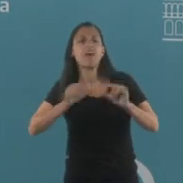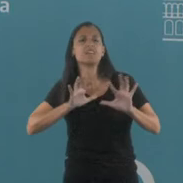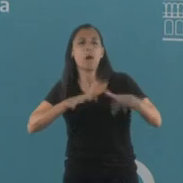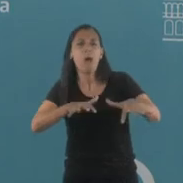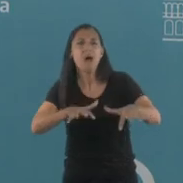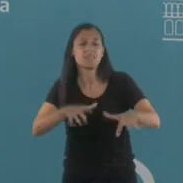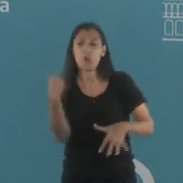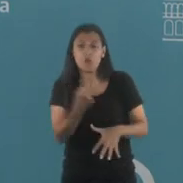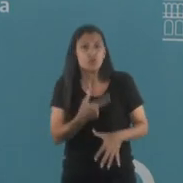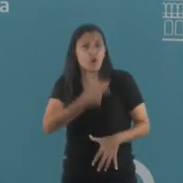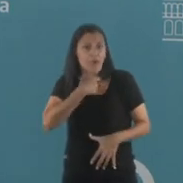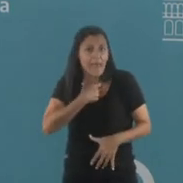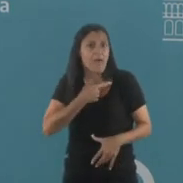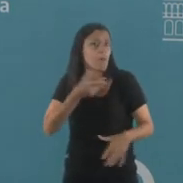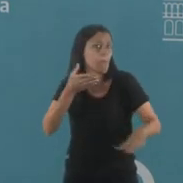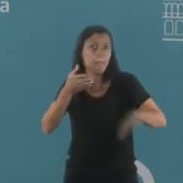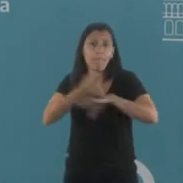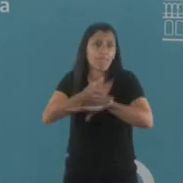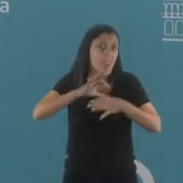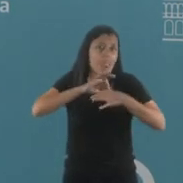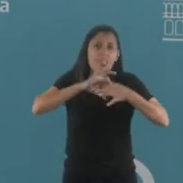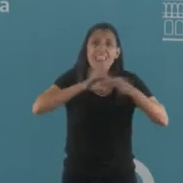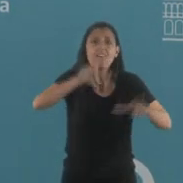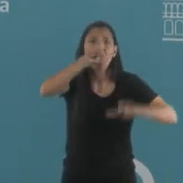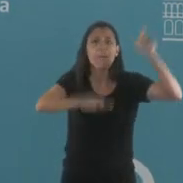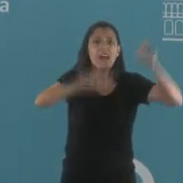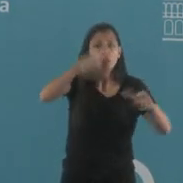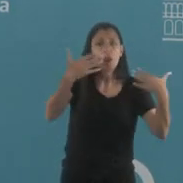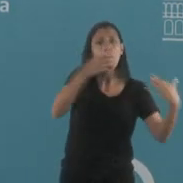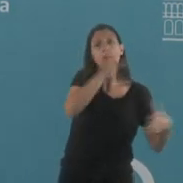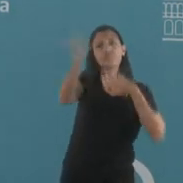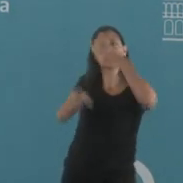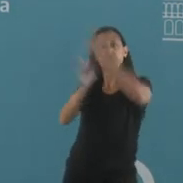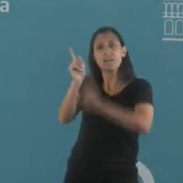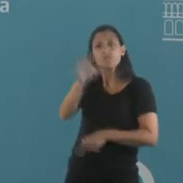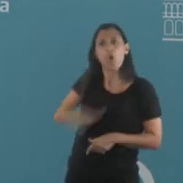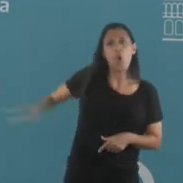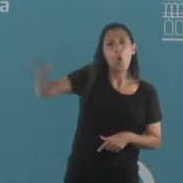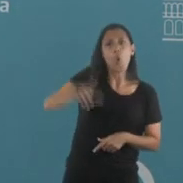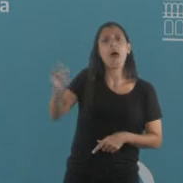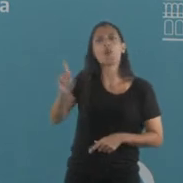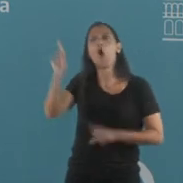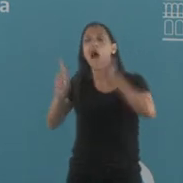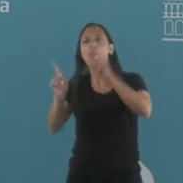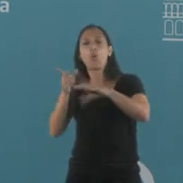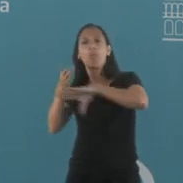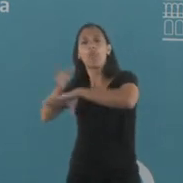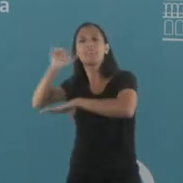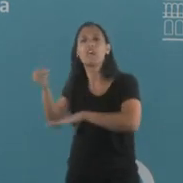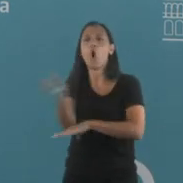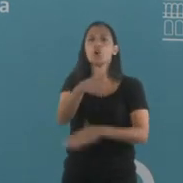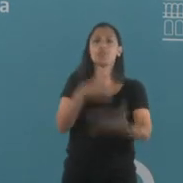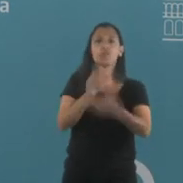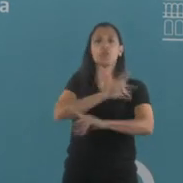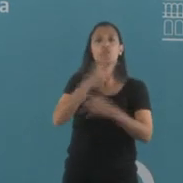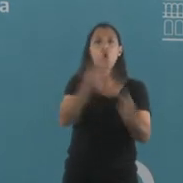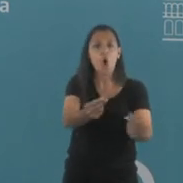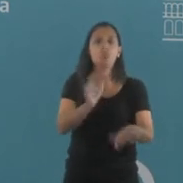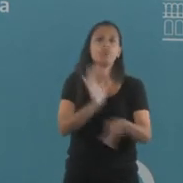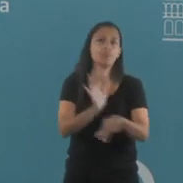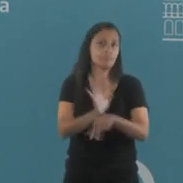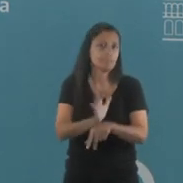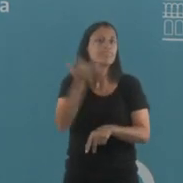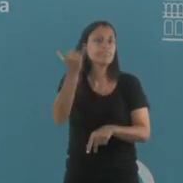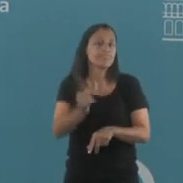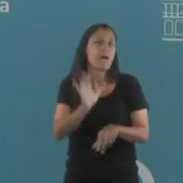todos queremos, que es que el libre acceso al lago, y mientras tanto encubren a quienes llevan adelante allí sus operaciones contra la división